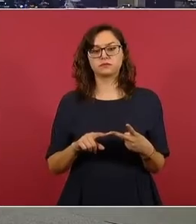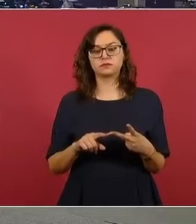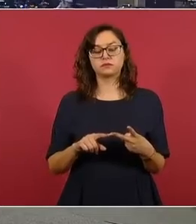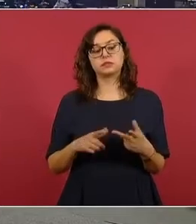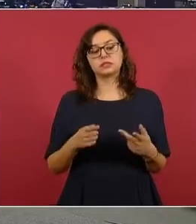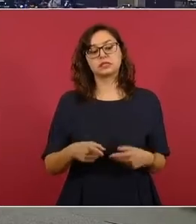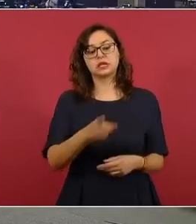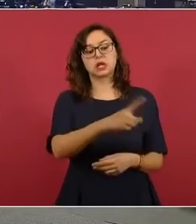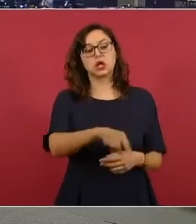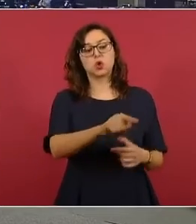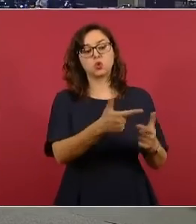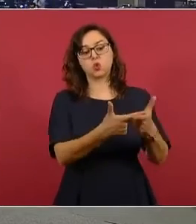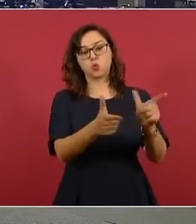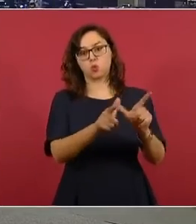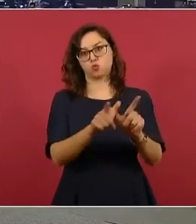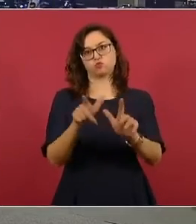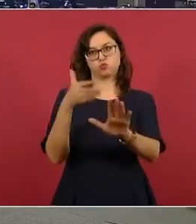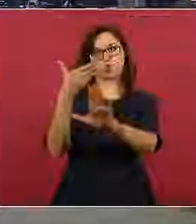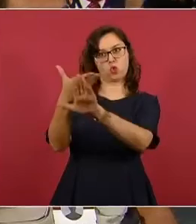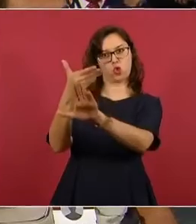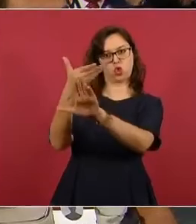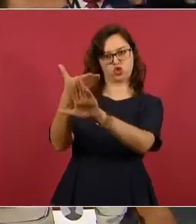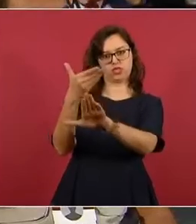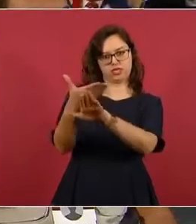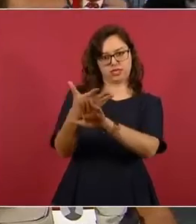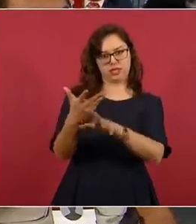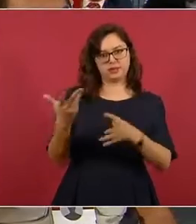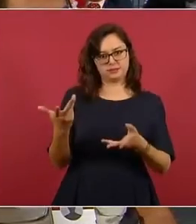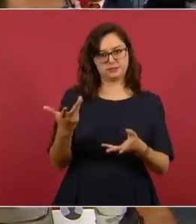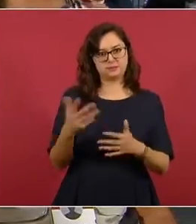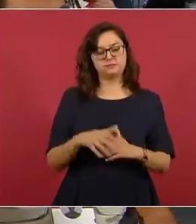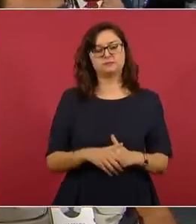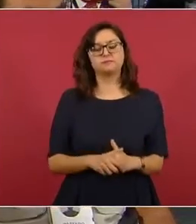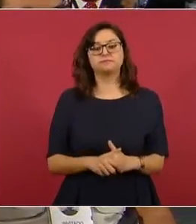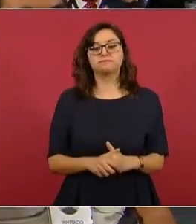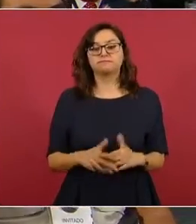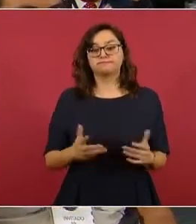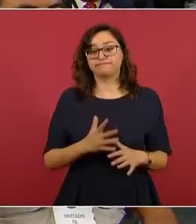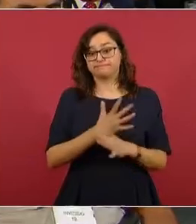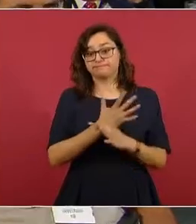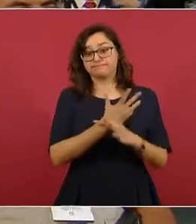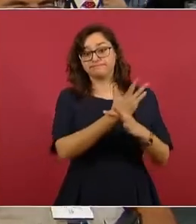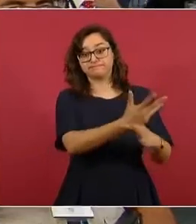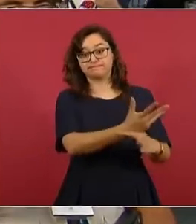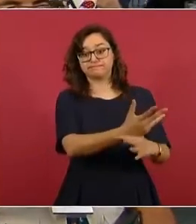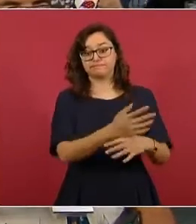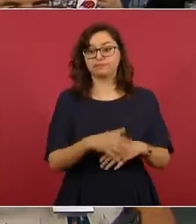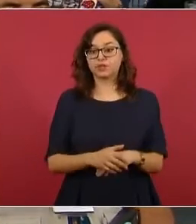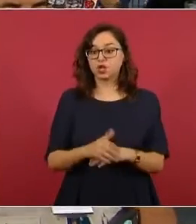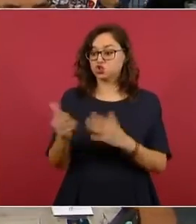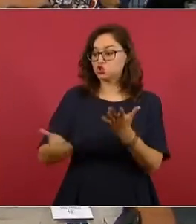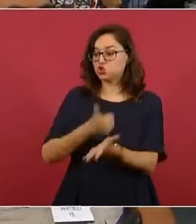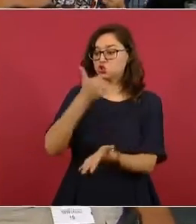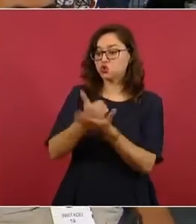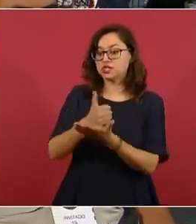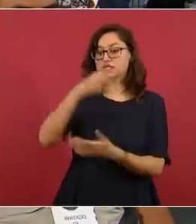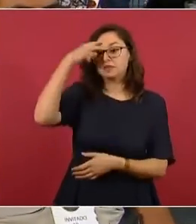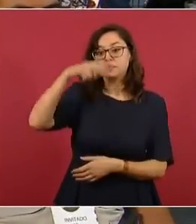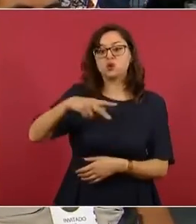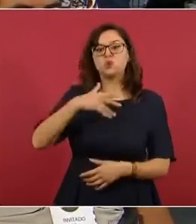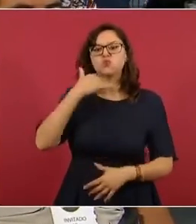oposición, diciendo que la contaminación de la Ciudad de México solo se debe a